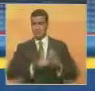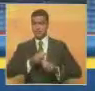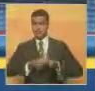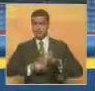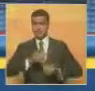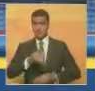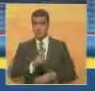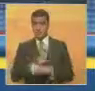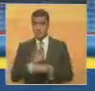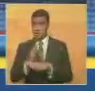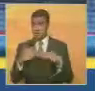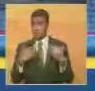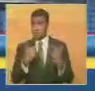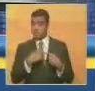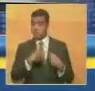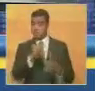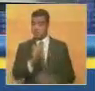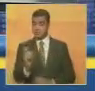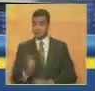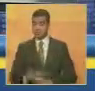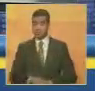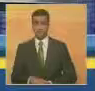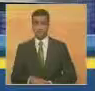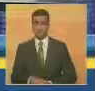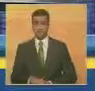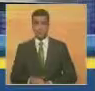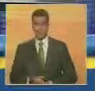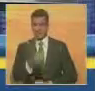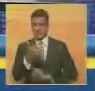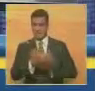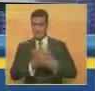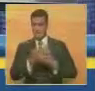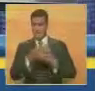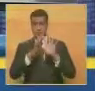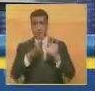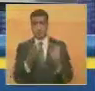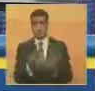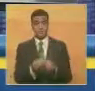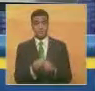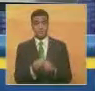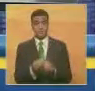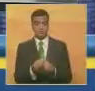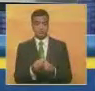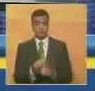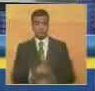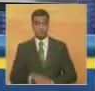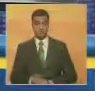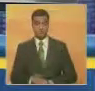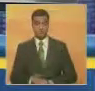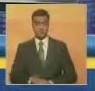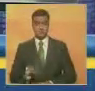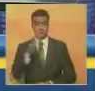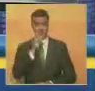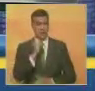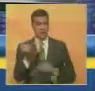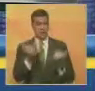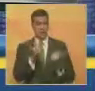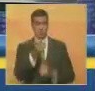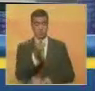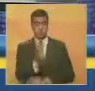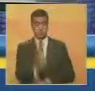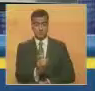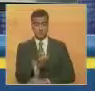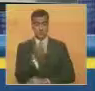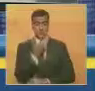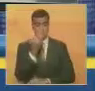para la salud de otras personas el gran problema en el mundo es determinar cuando una sustancia